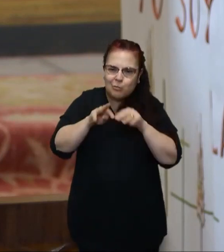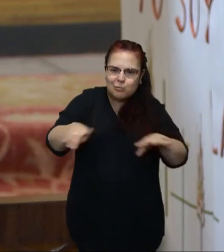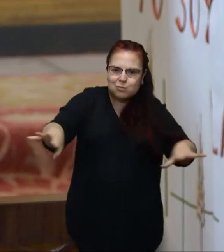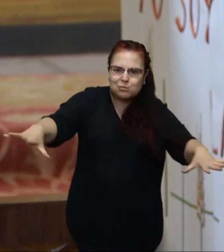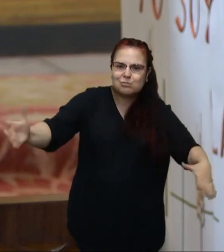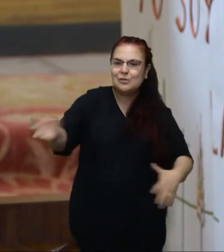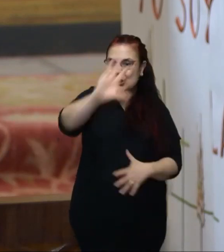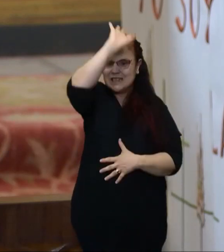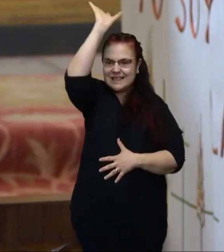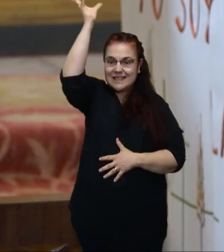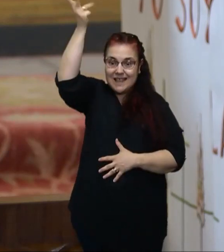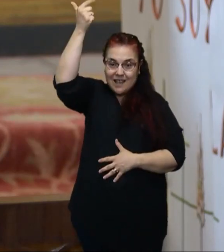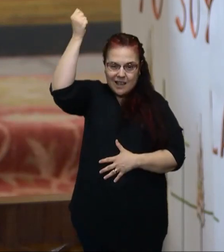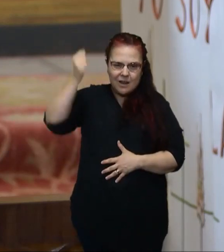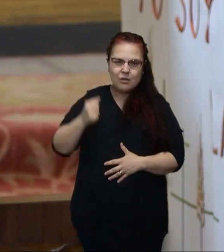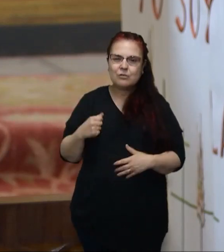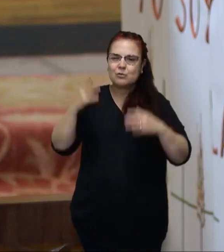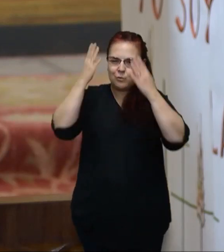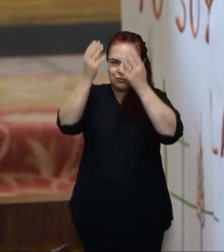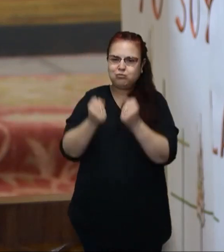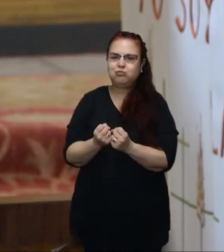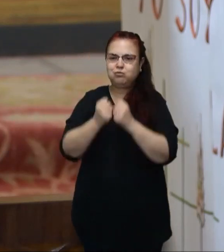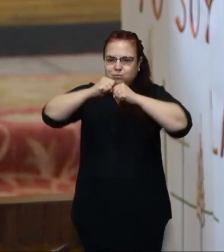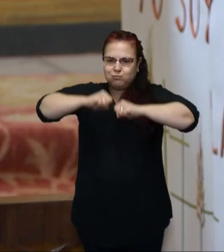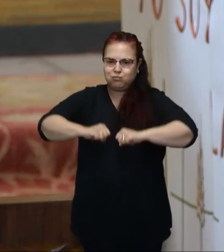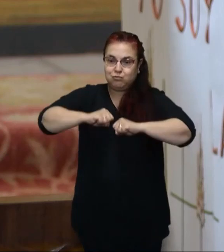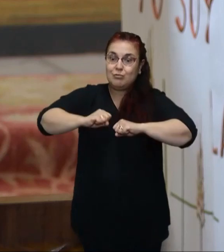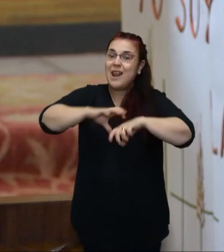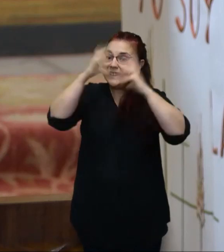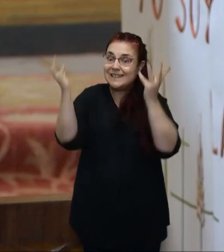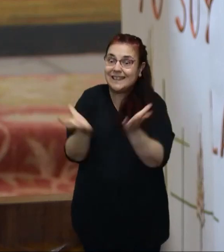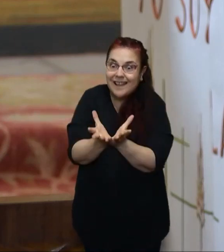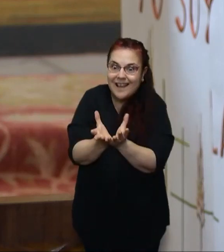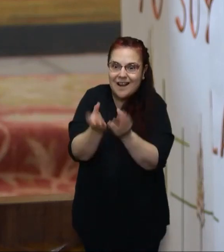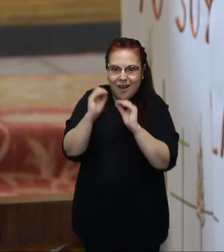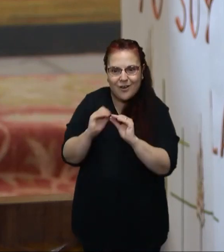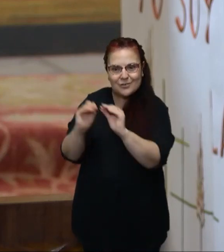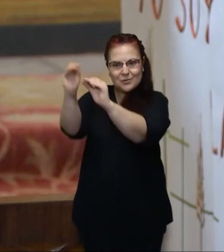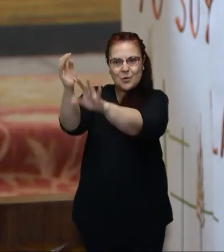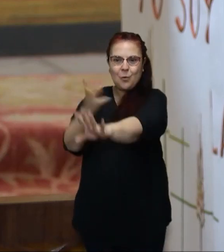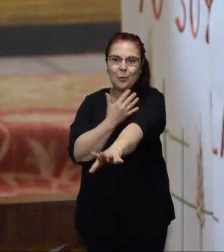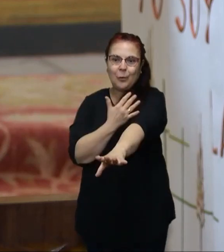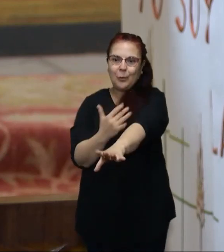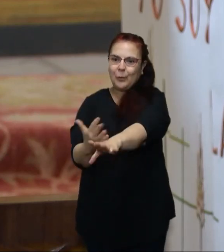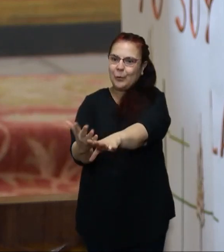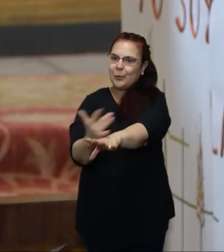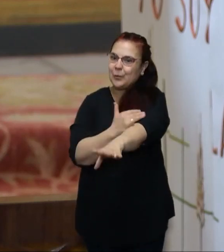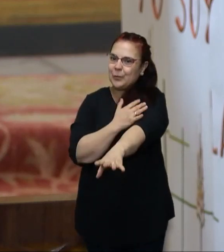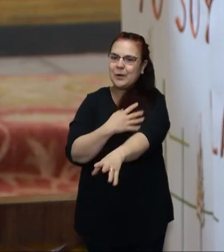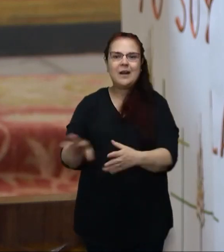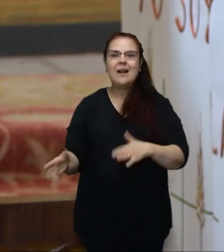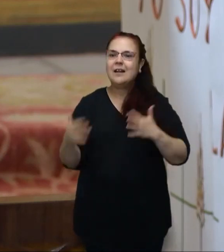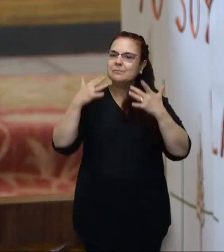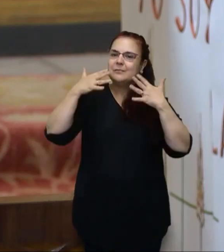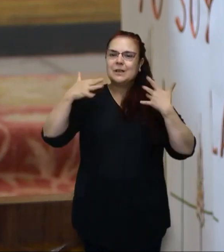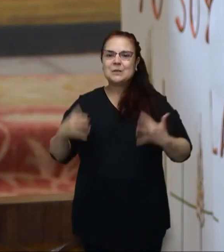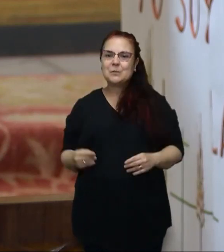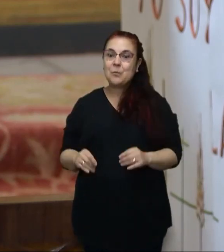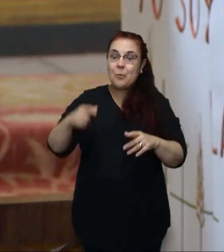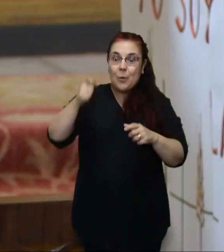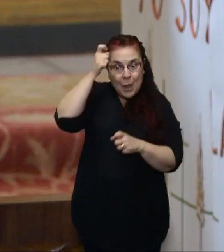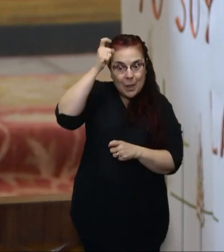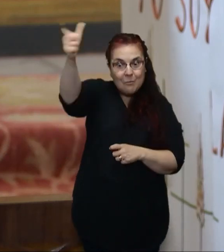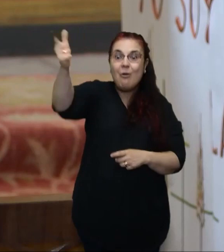cielos, consolidó la tierra con su vegetación, da el respiro al pueblo que